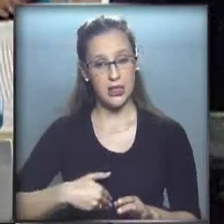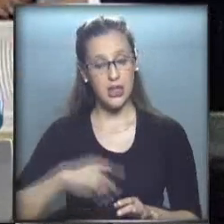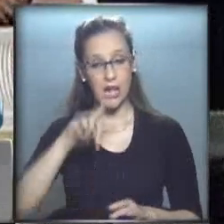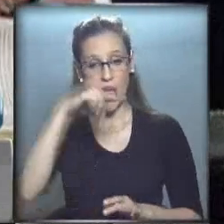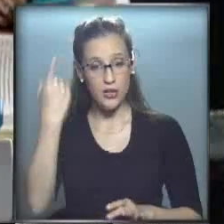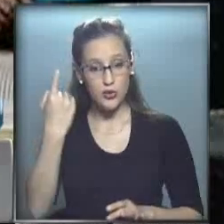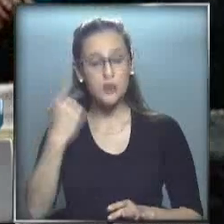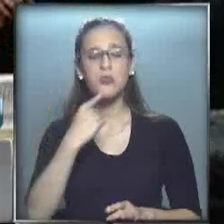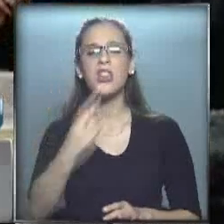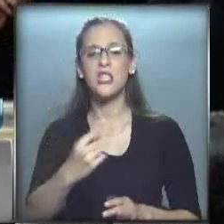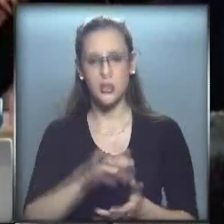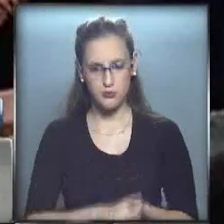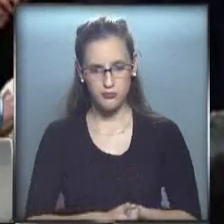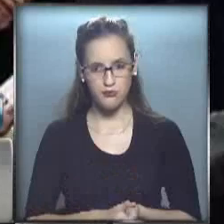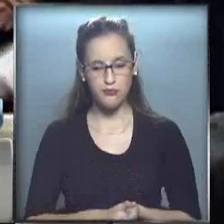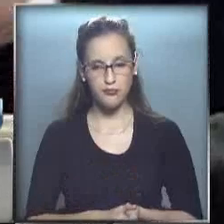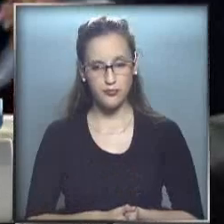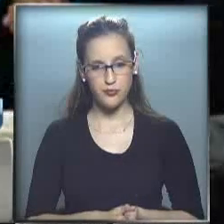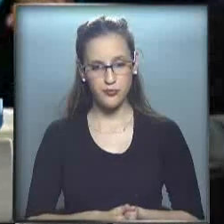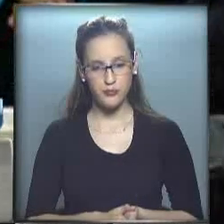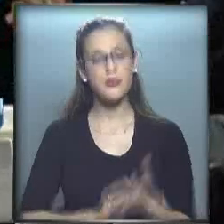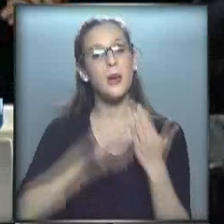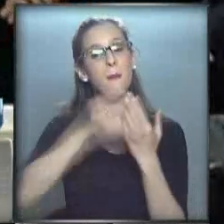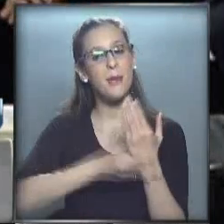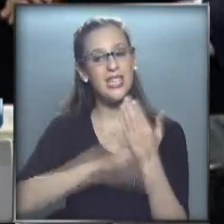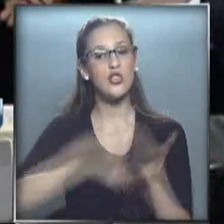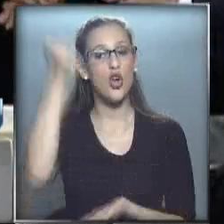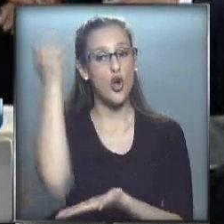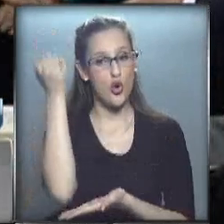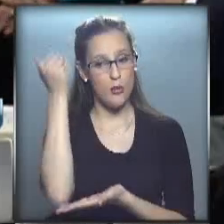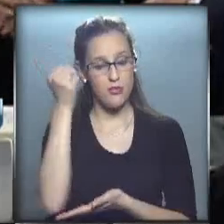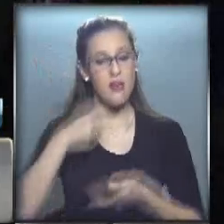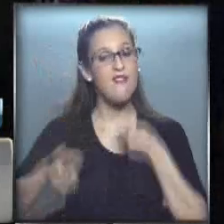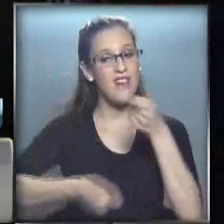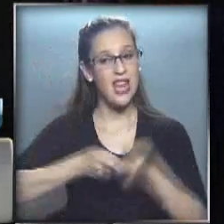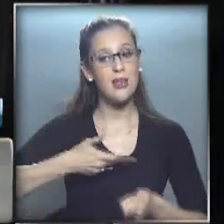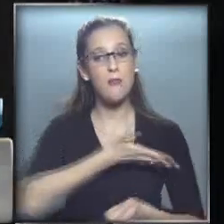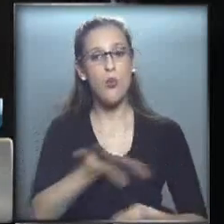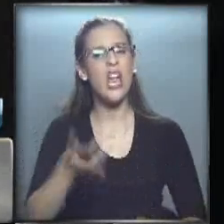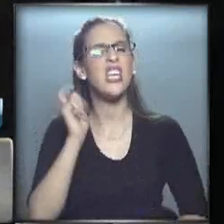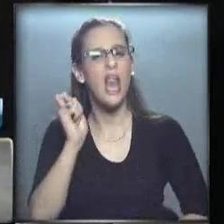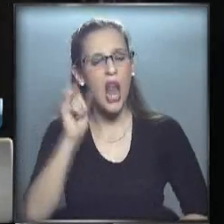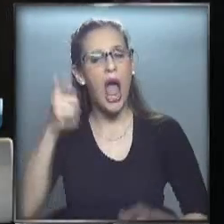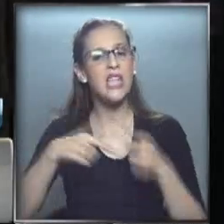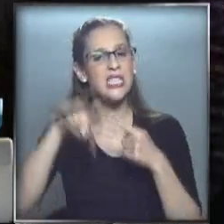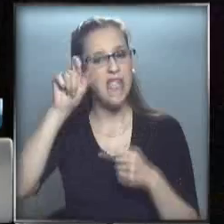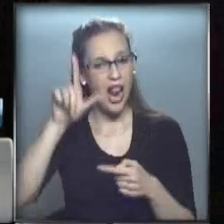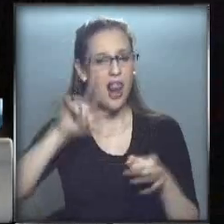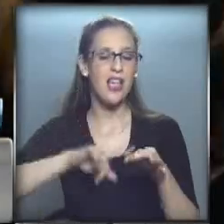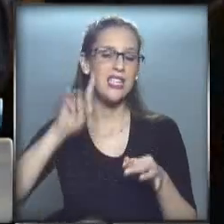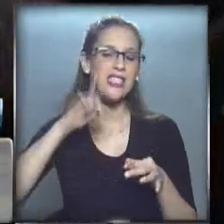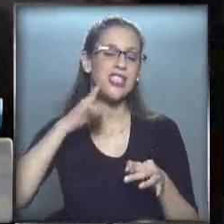Argentina decreta, desígnese, Ministro de Economía y Finanzas Públicas al doctor Axel Kicillof.